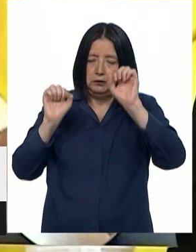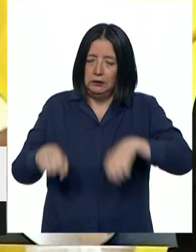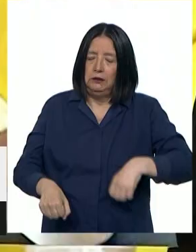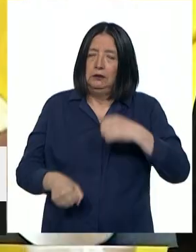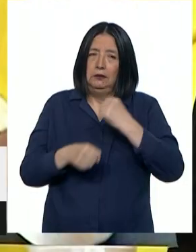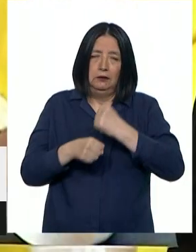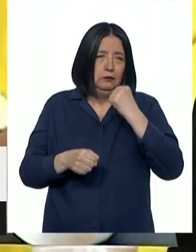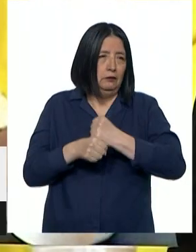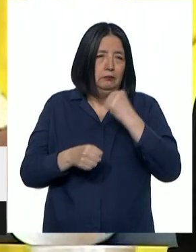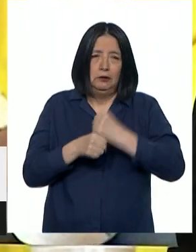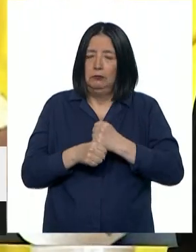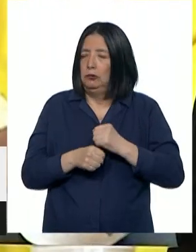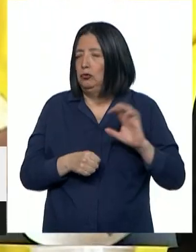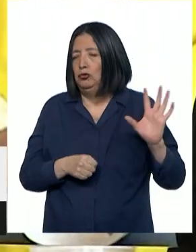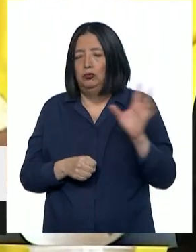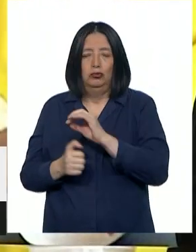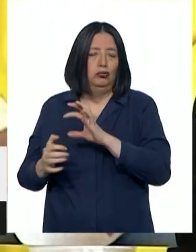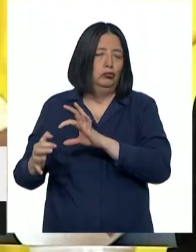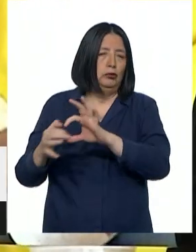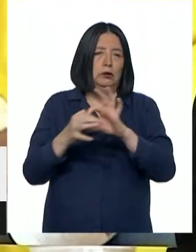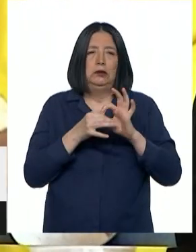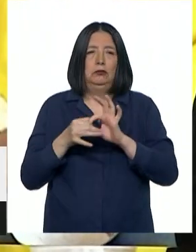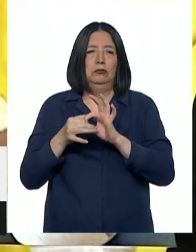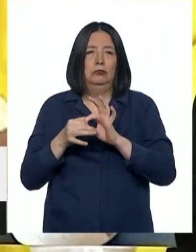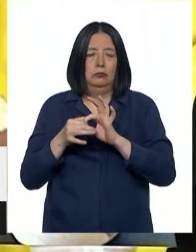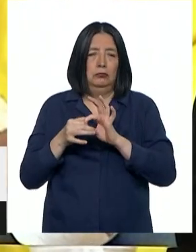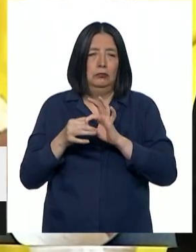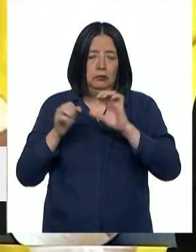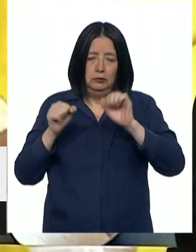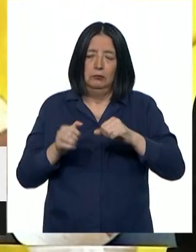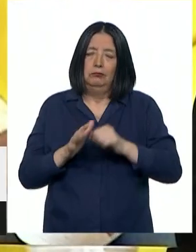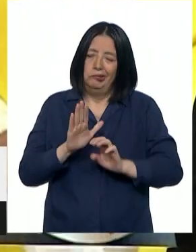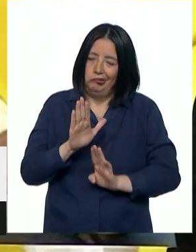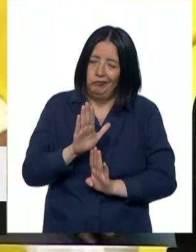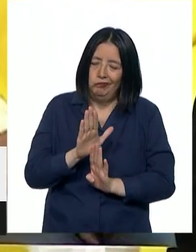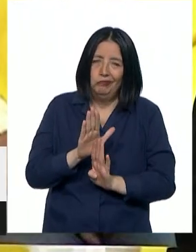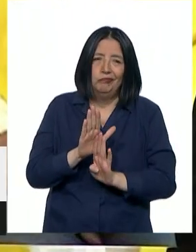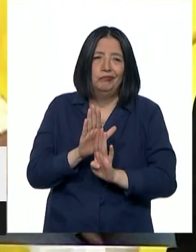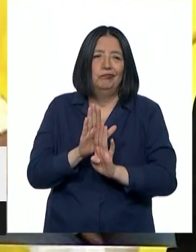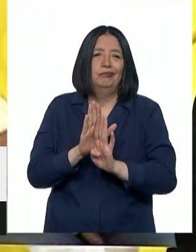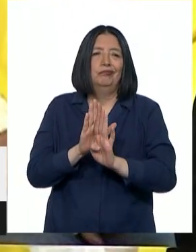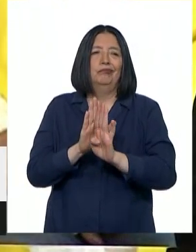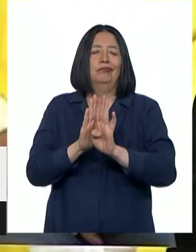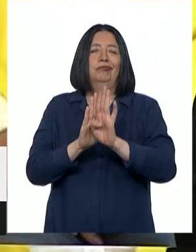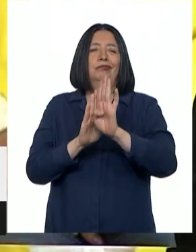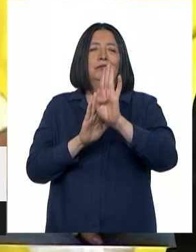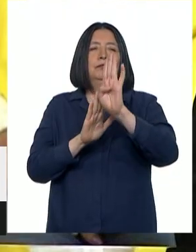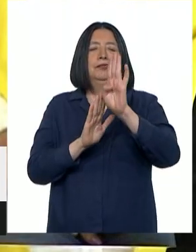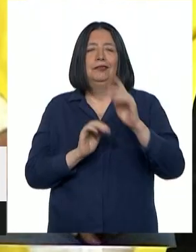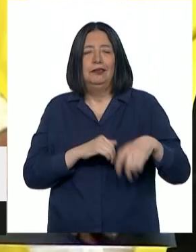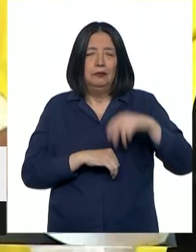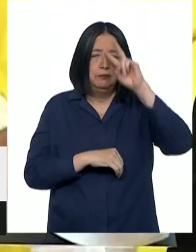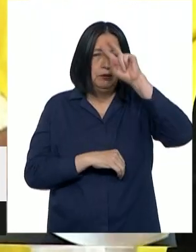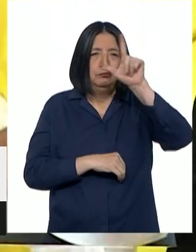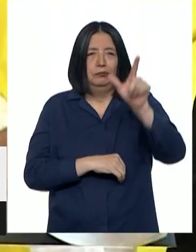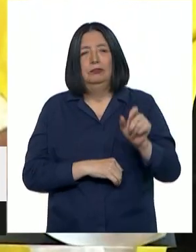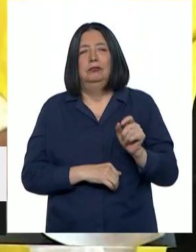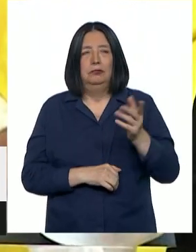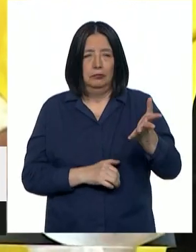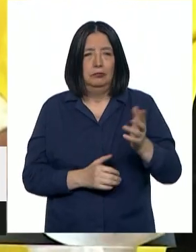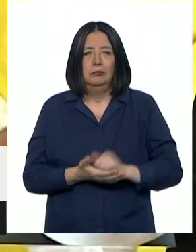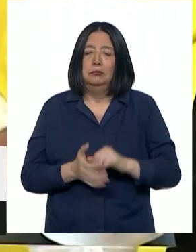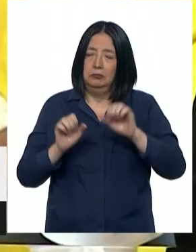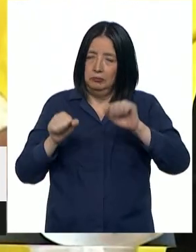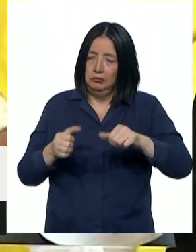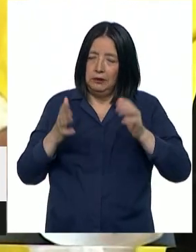trabajemos todos juntos por el desarrollo de nuestro país,